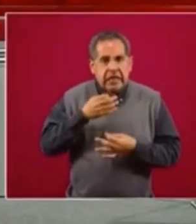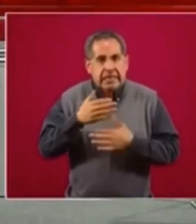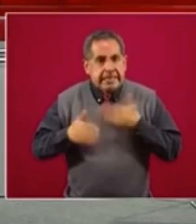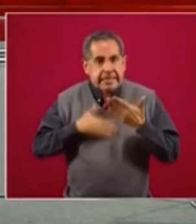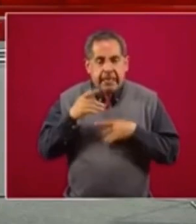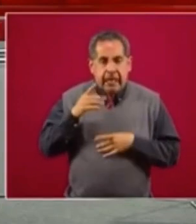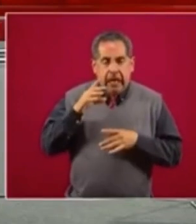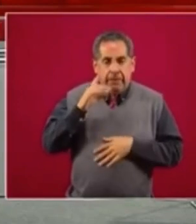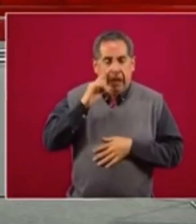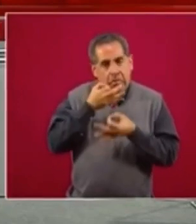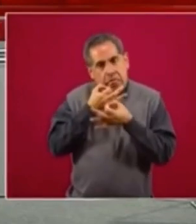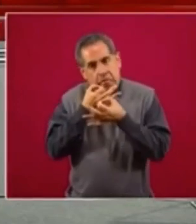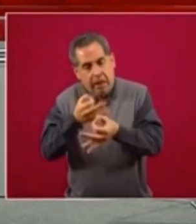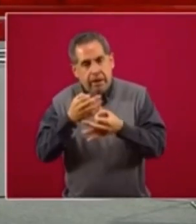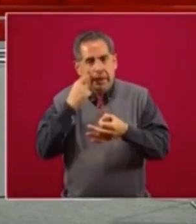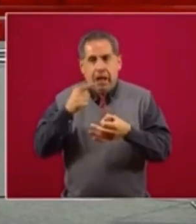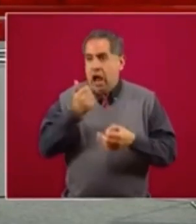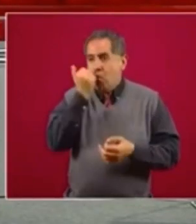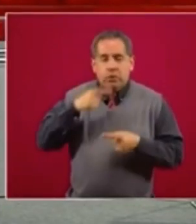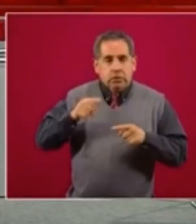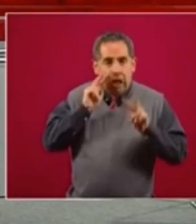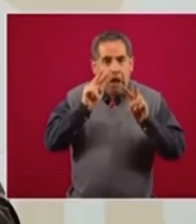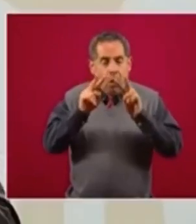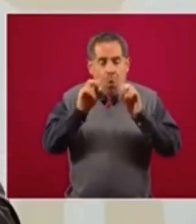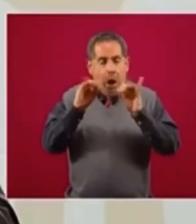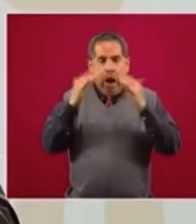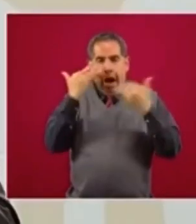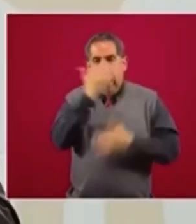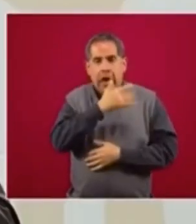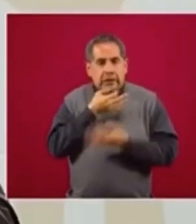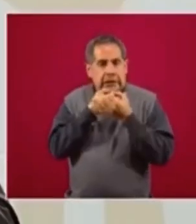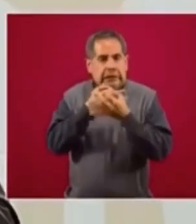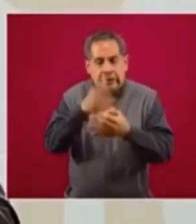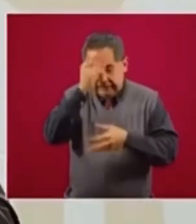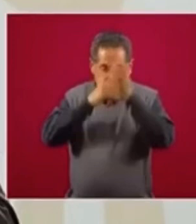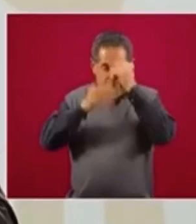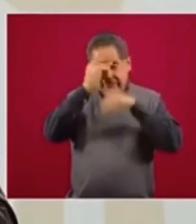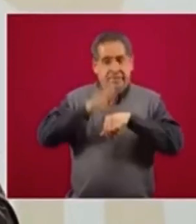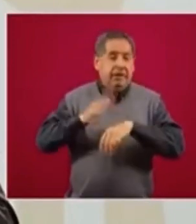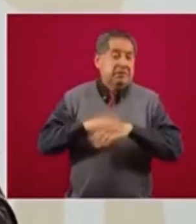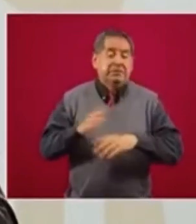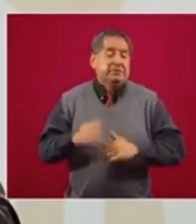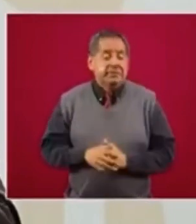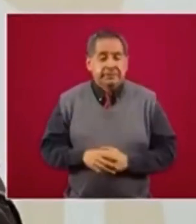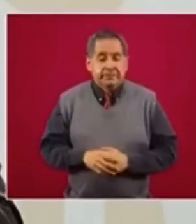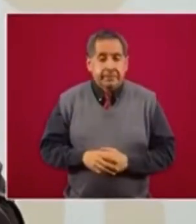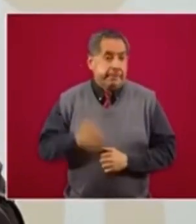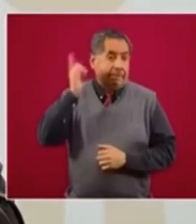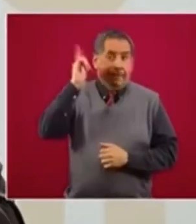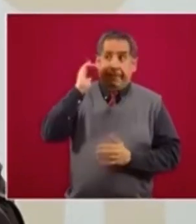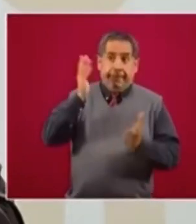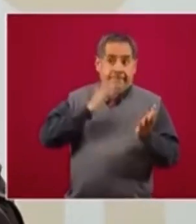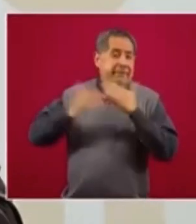que atrapen a los alumnos en el aprendizaje desde su hogar. Si tenemos